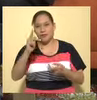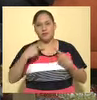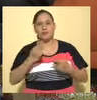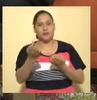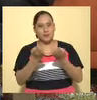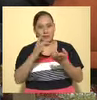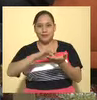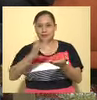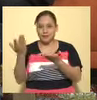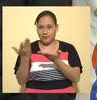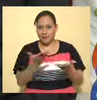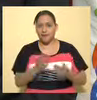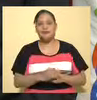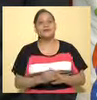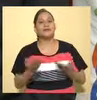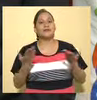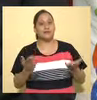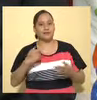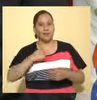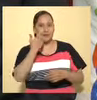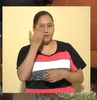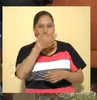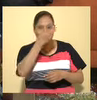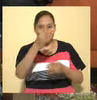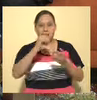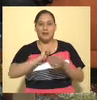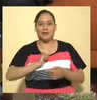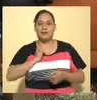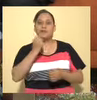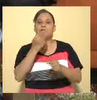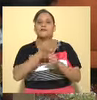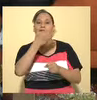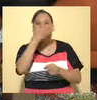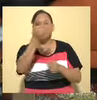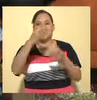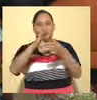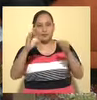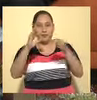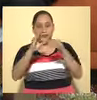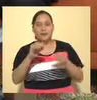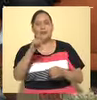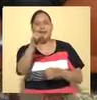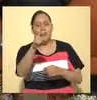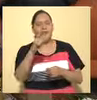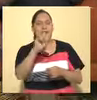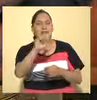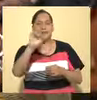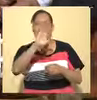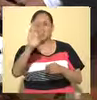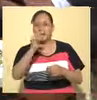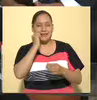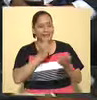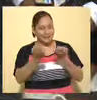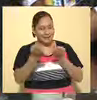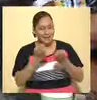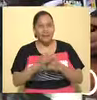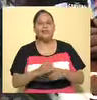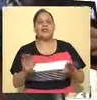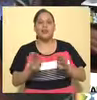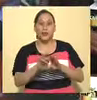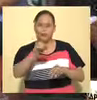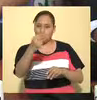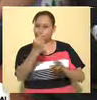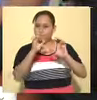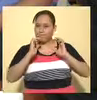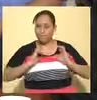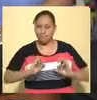por estar con nosotros. Gracias a ustedes. Y yo quiero aprovechar para darles una nota, para que se pongan al 100%, no hay nada como cuidar